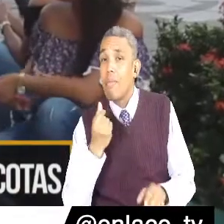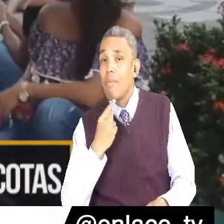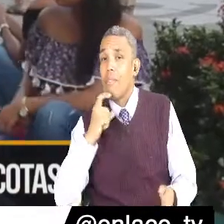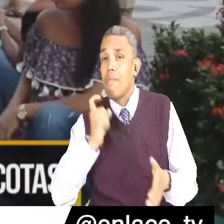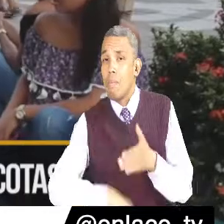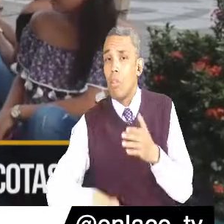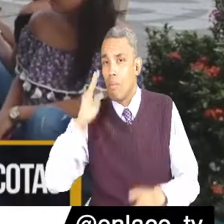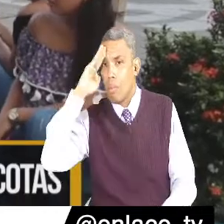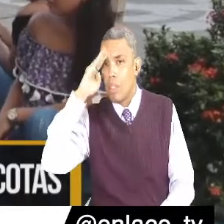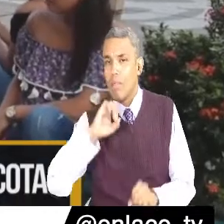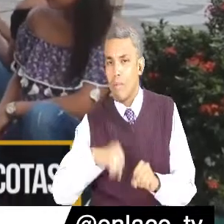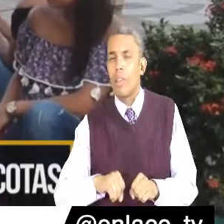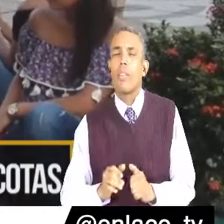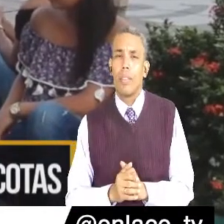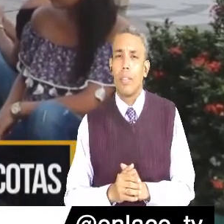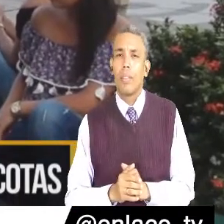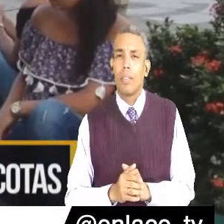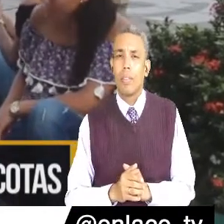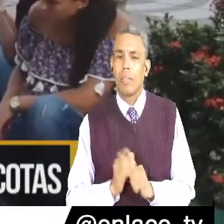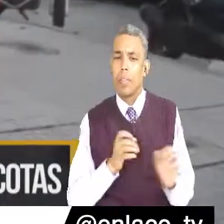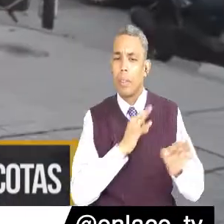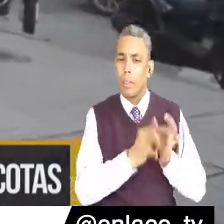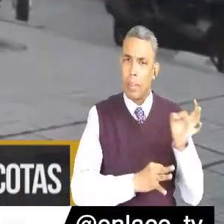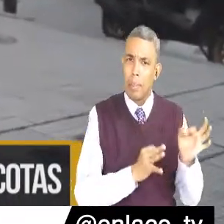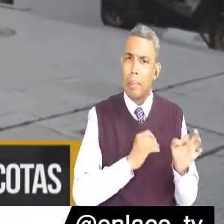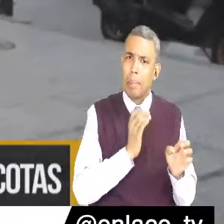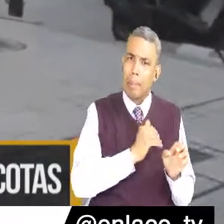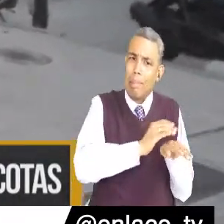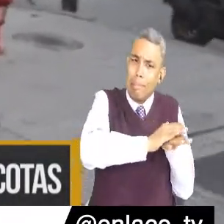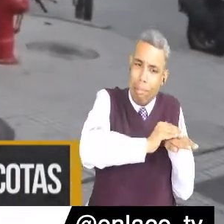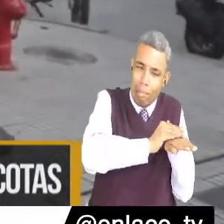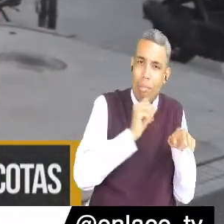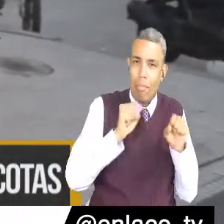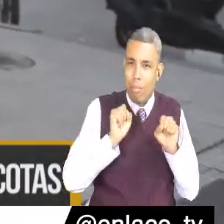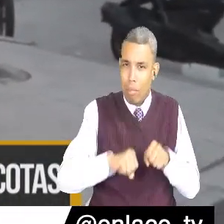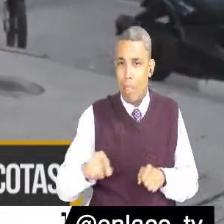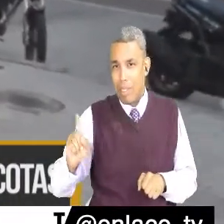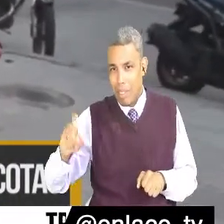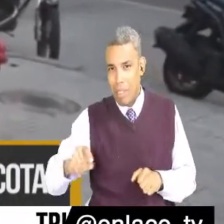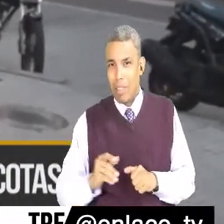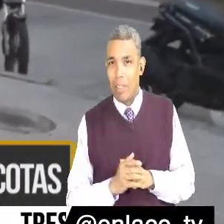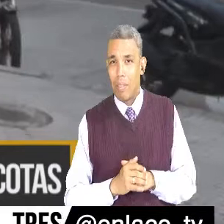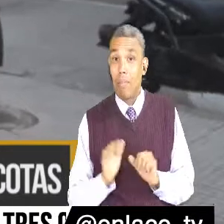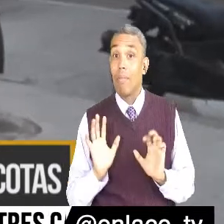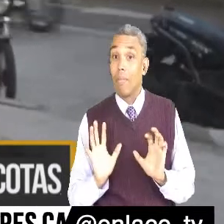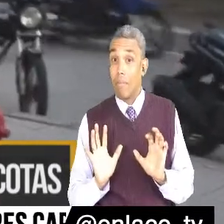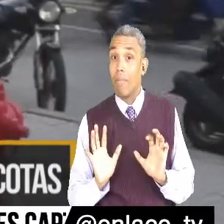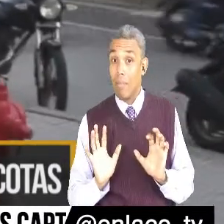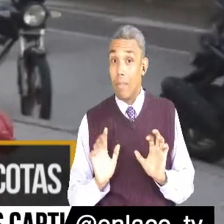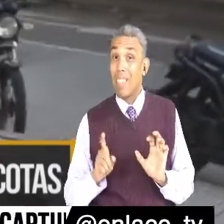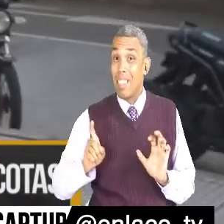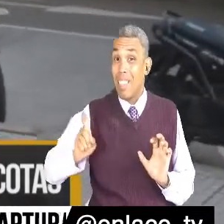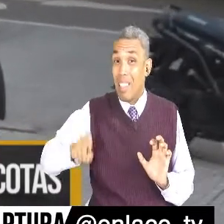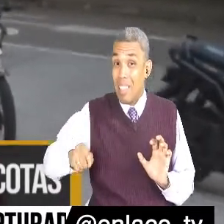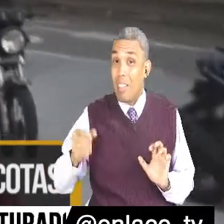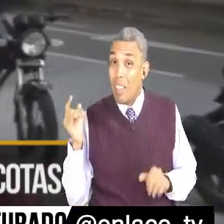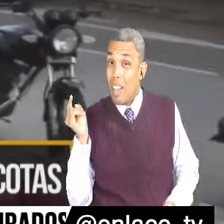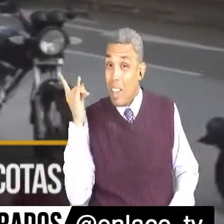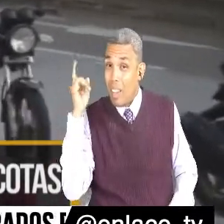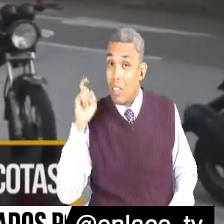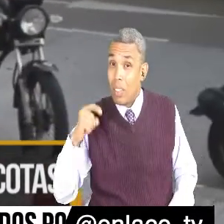Además de darles protección, alimentación y muchos cuidados, los propietarios de las mascotas deben responder a otro tipo de acciones que enmarcan